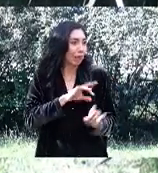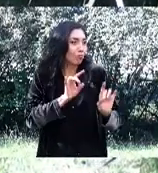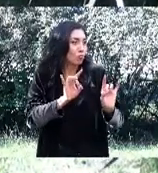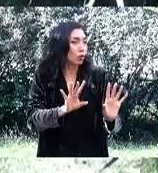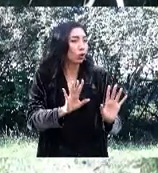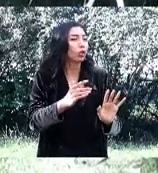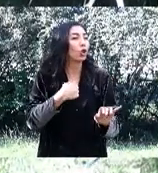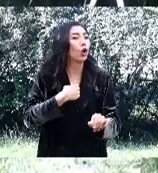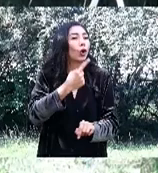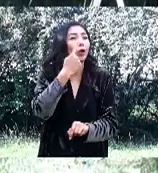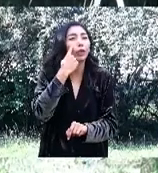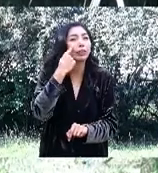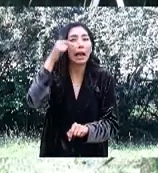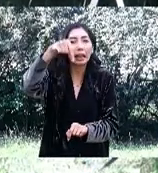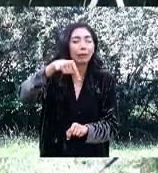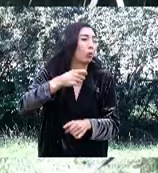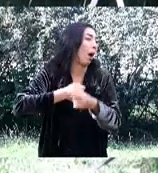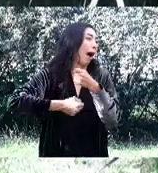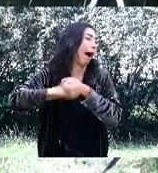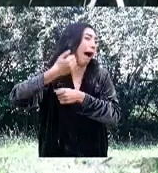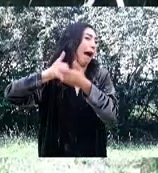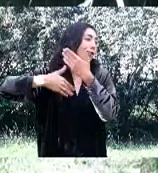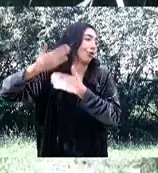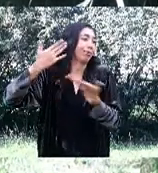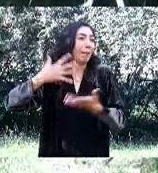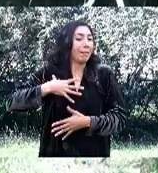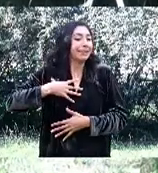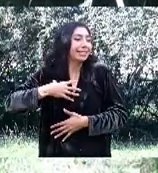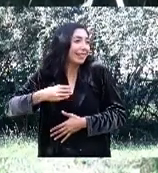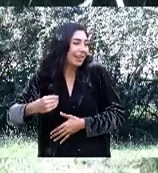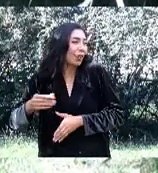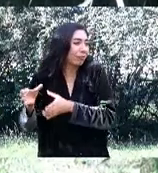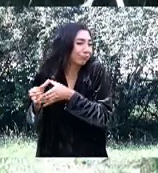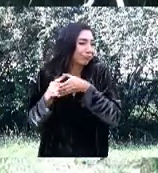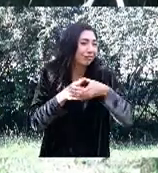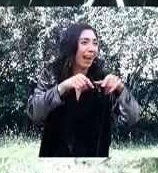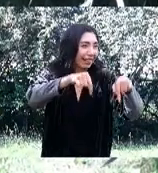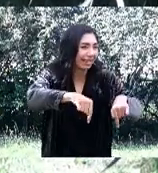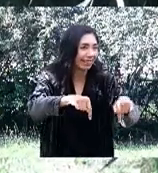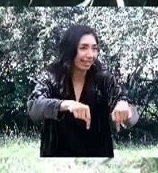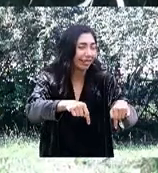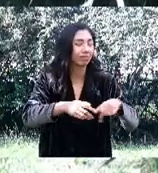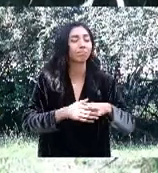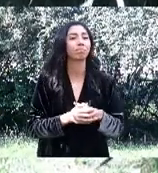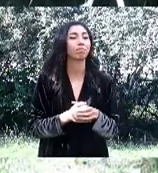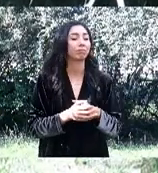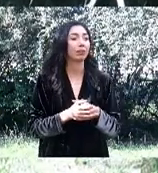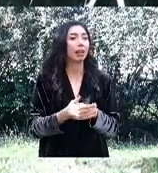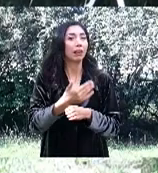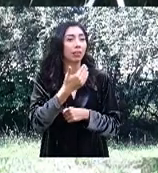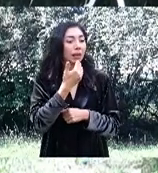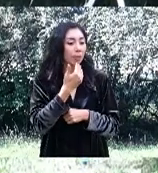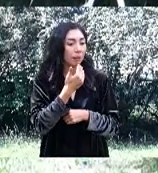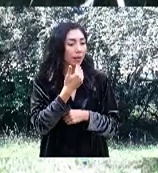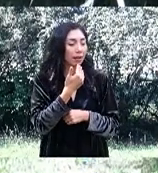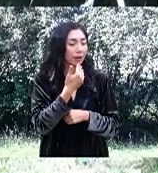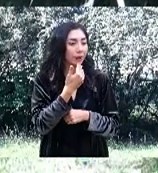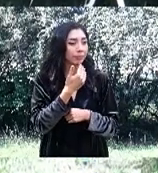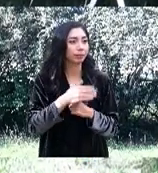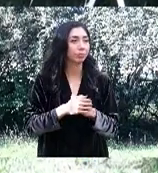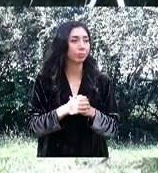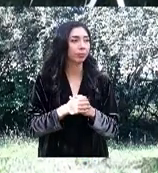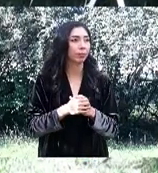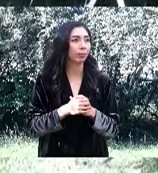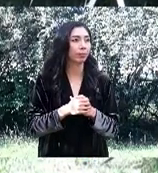conocí hace muchos años trayendo acá a mis hijos e y por supuesto cuando